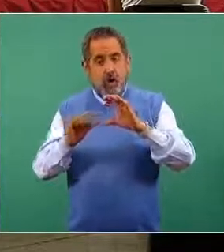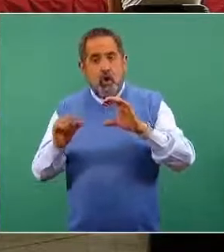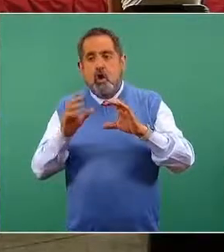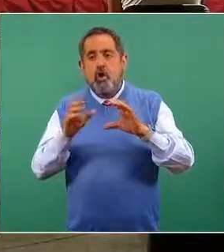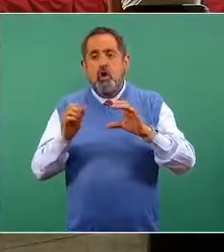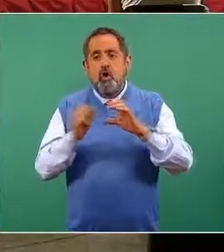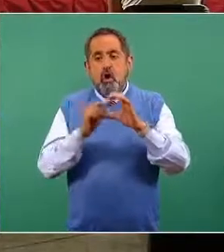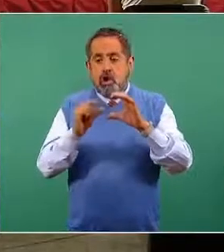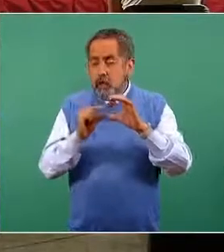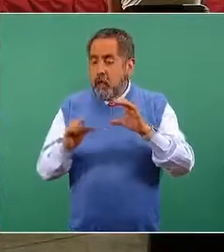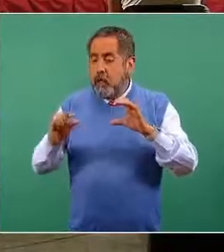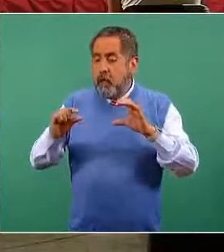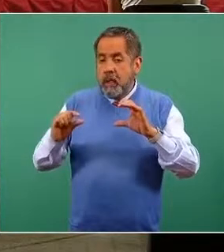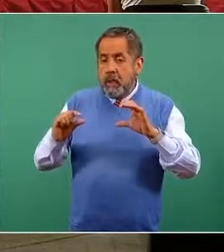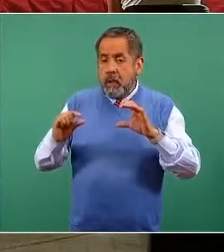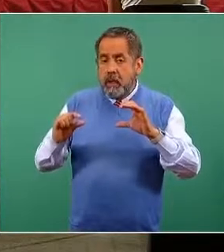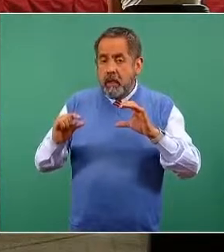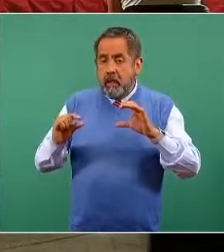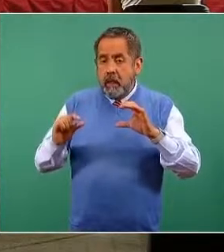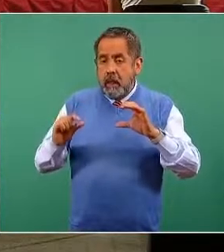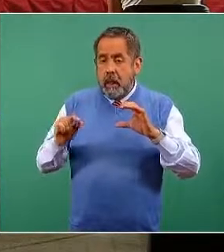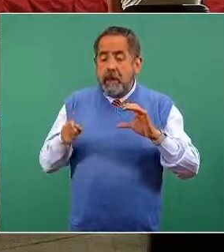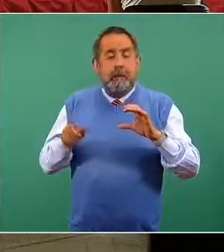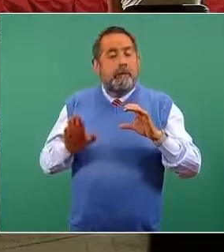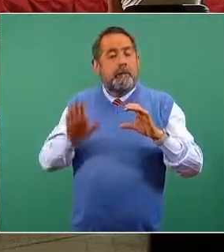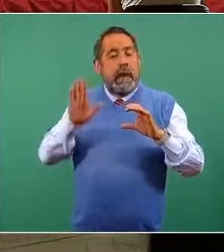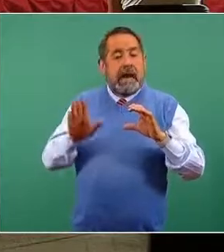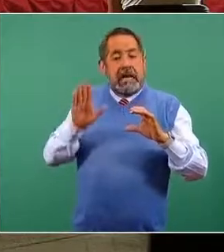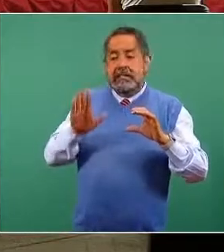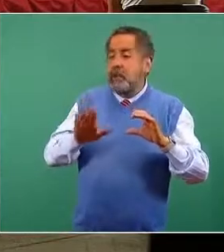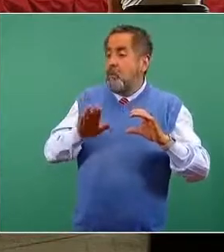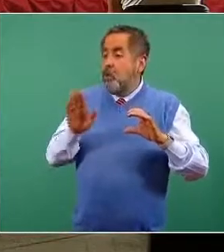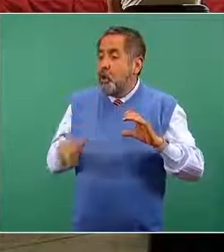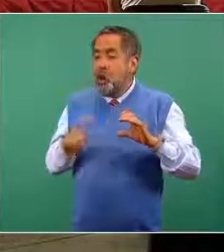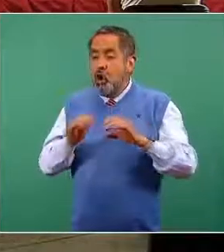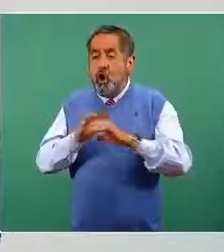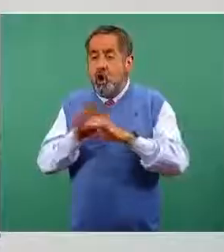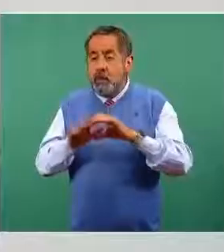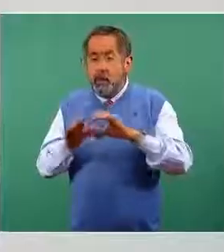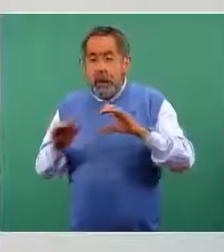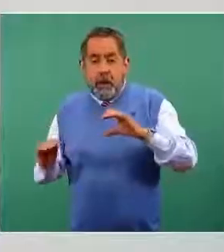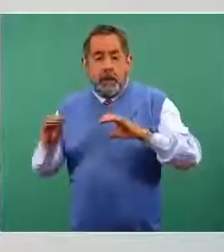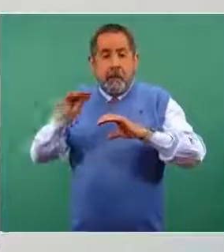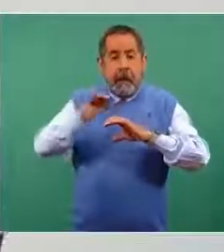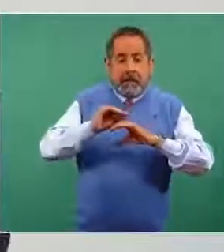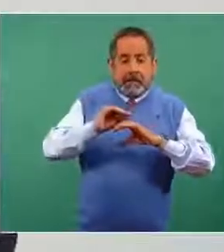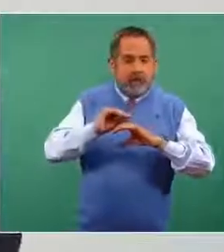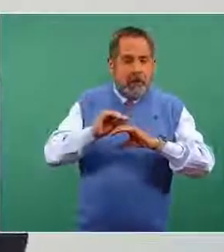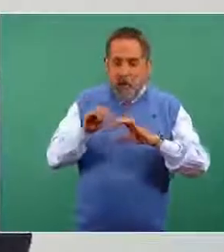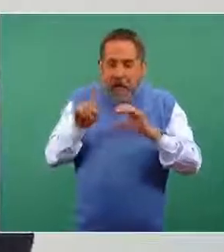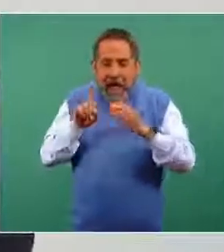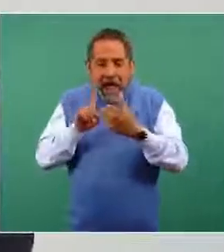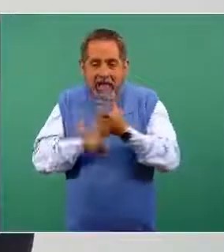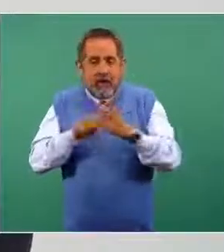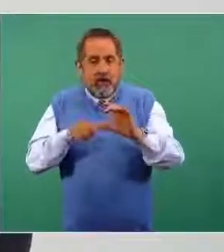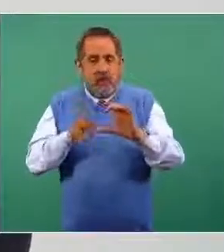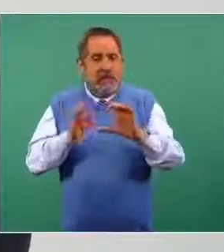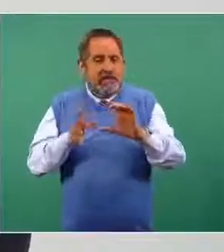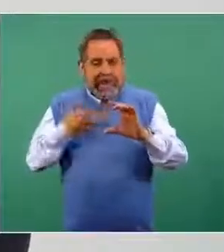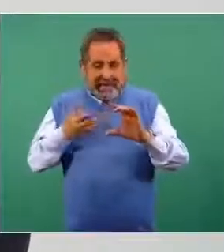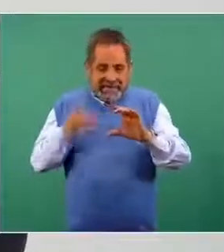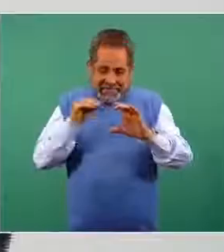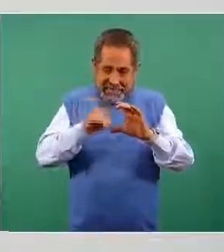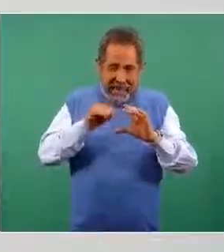sumar a los números de potencialmente fallecidos por COVID, porque este grupo ya está dentro del